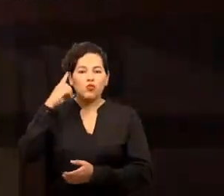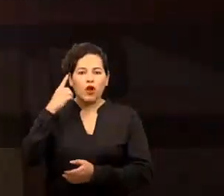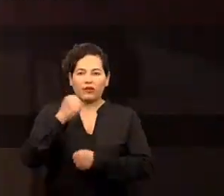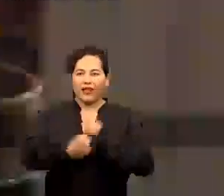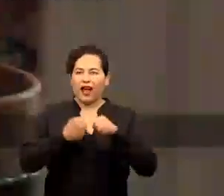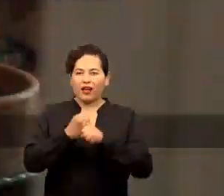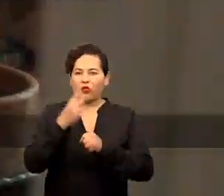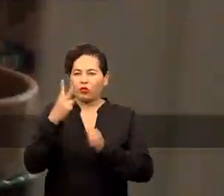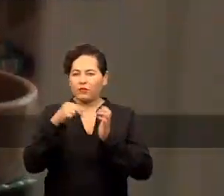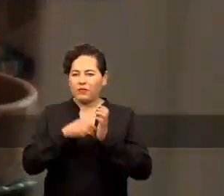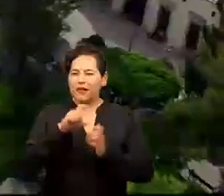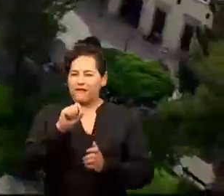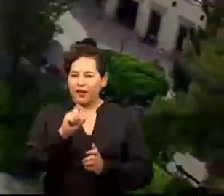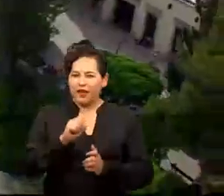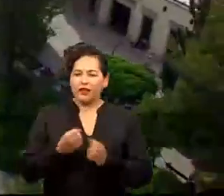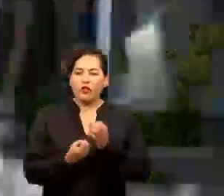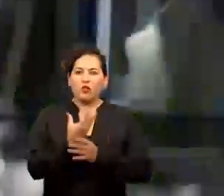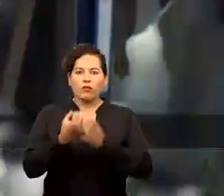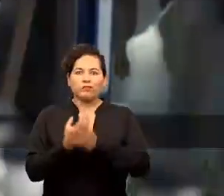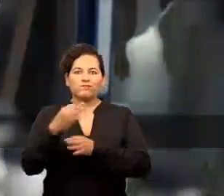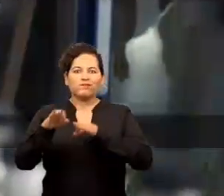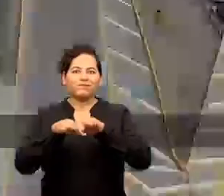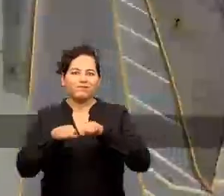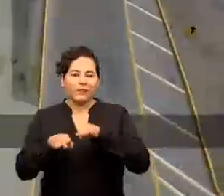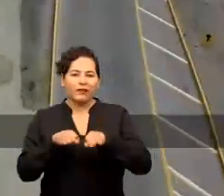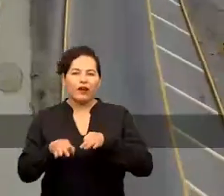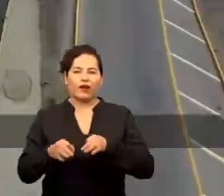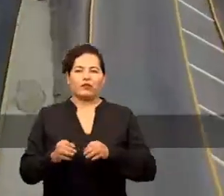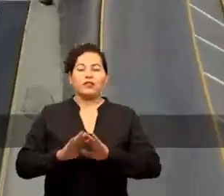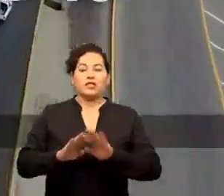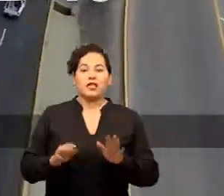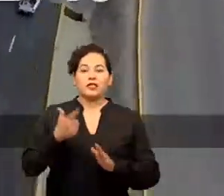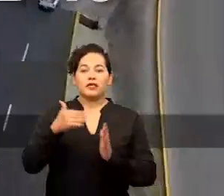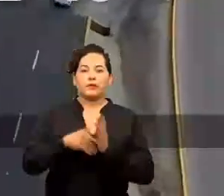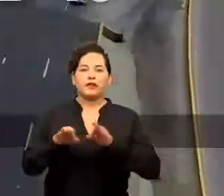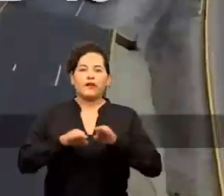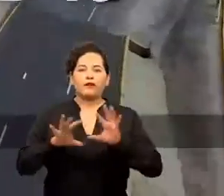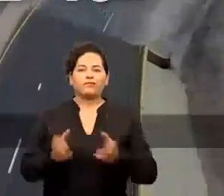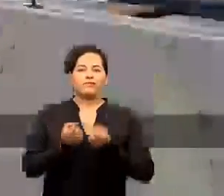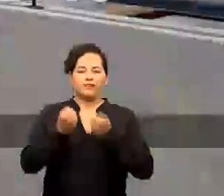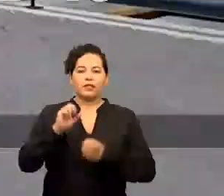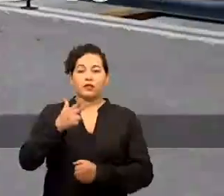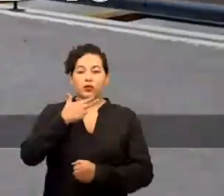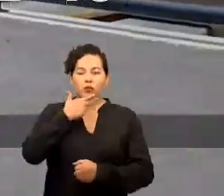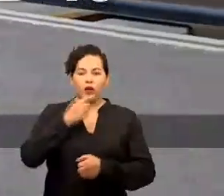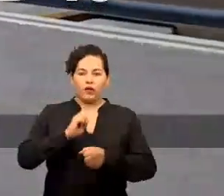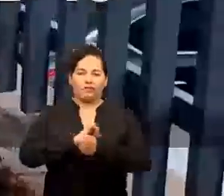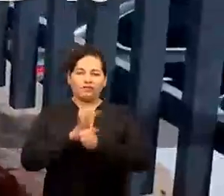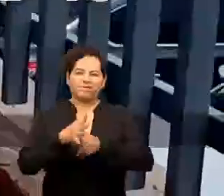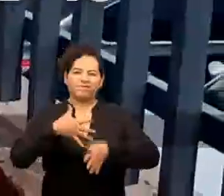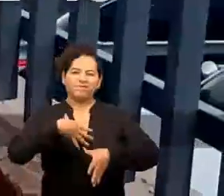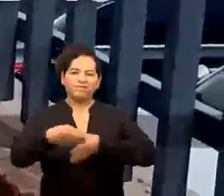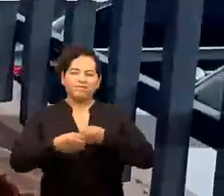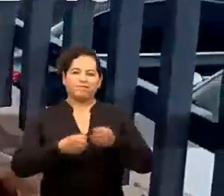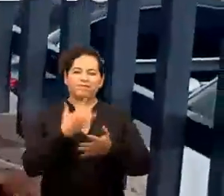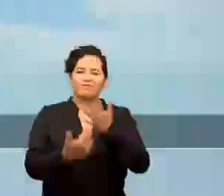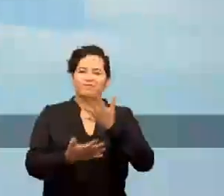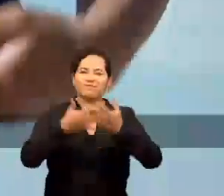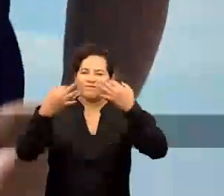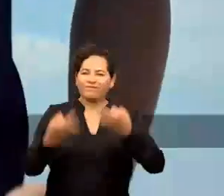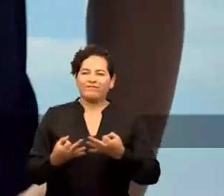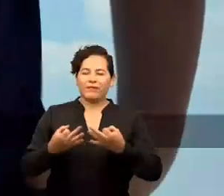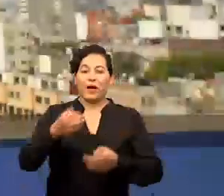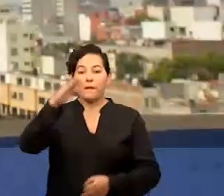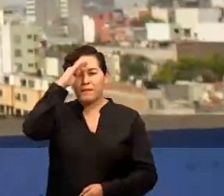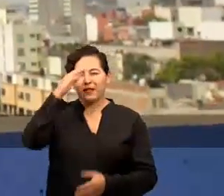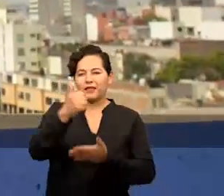lugares en la creación de empleos en 2020. Recuperó más de 7 mil. Chihuahua mantiene las acciones integrales y mano firme ante la pandemia.